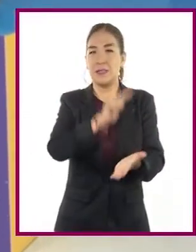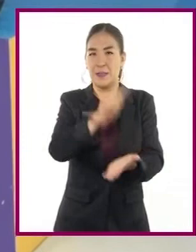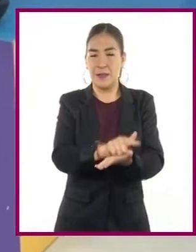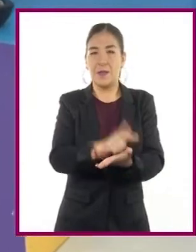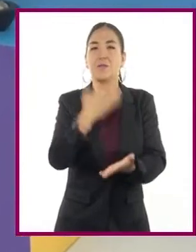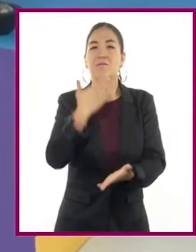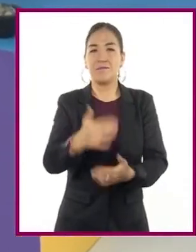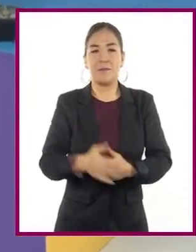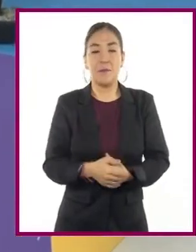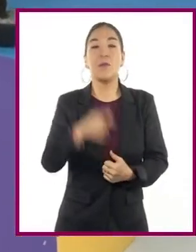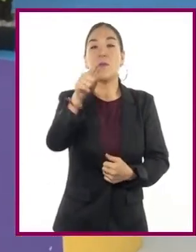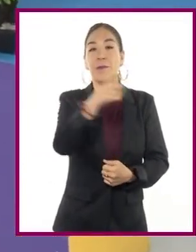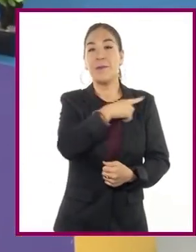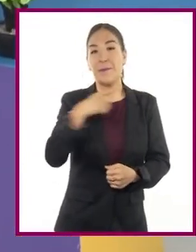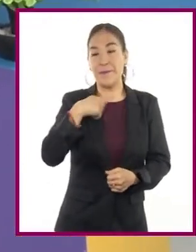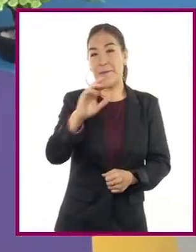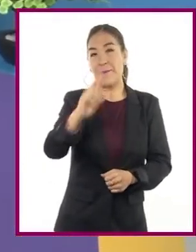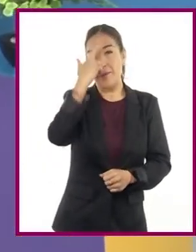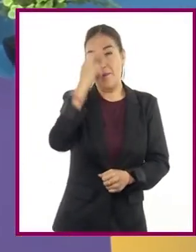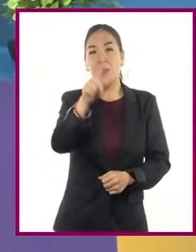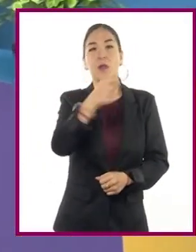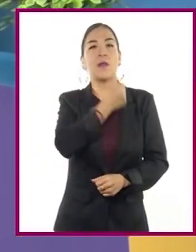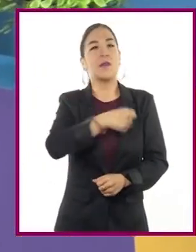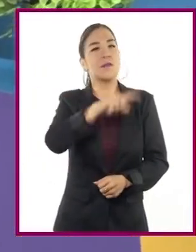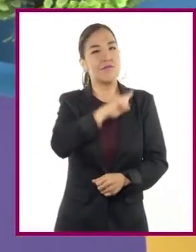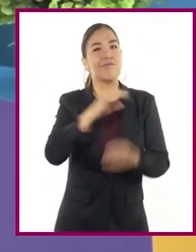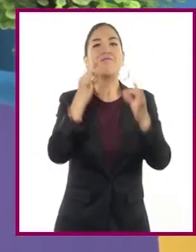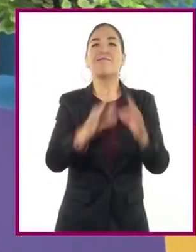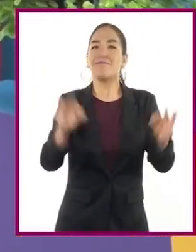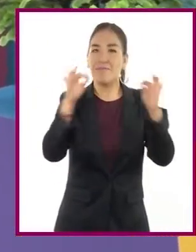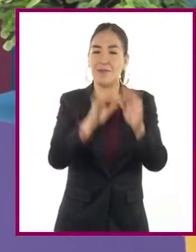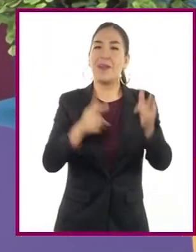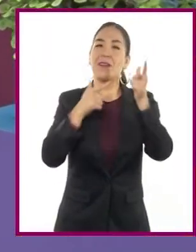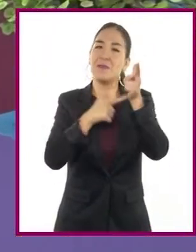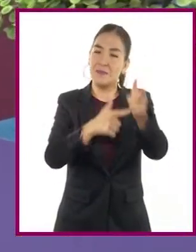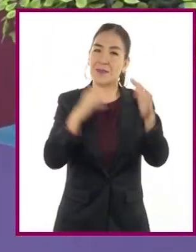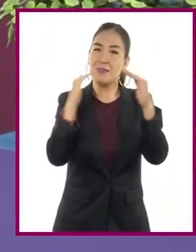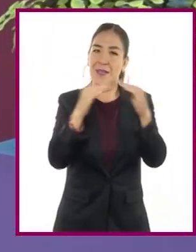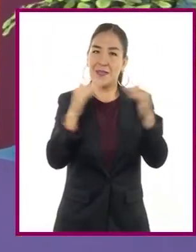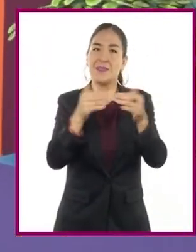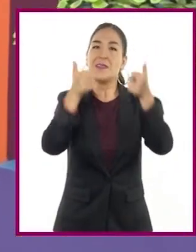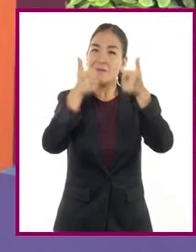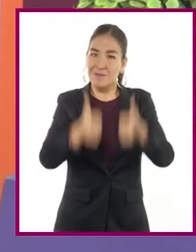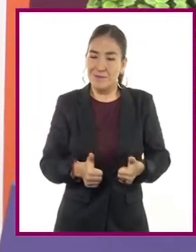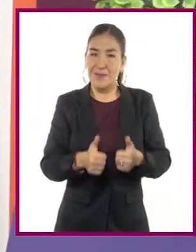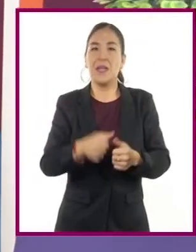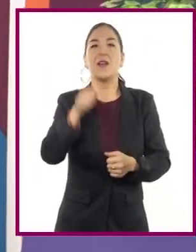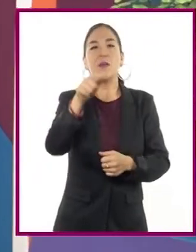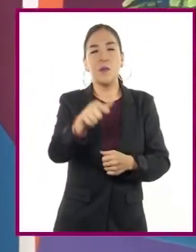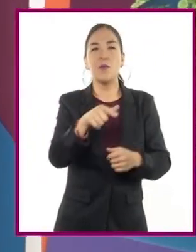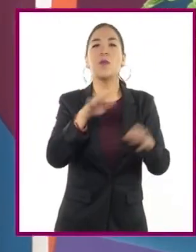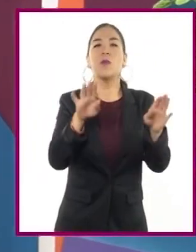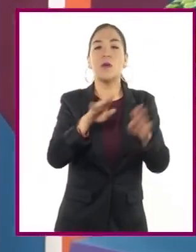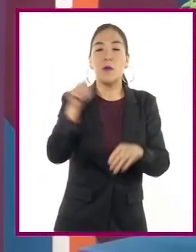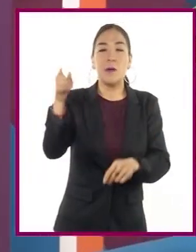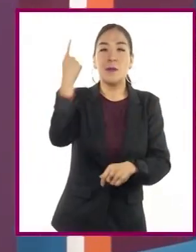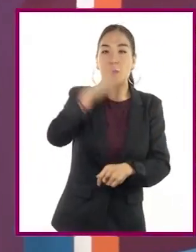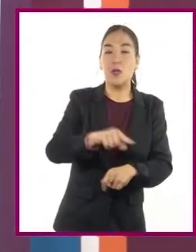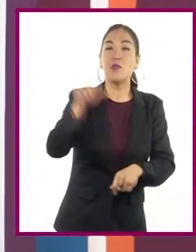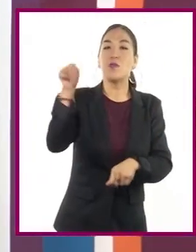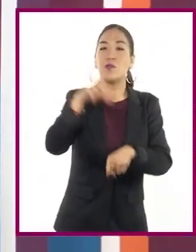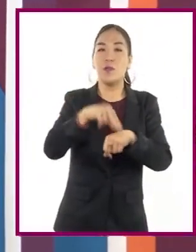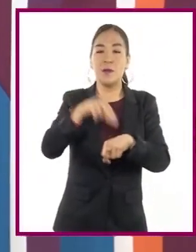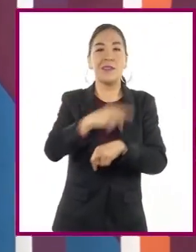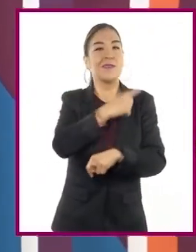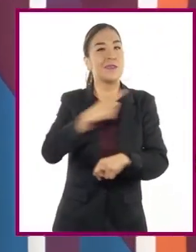Recuerden que es muy importante para su salud que continúen quedándose en casa, que sigan al pie de la letra las instrucciones de la autoridad